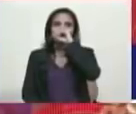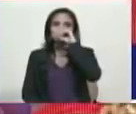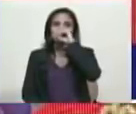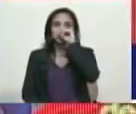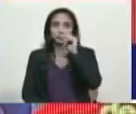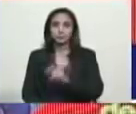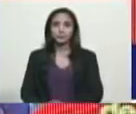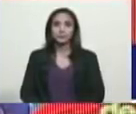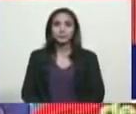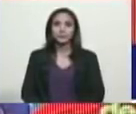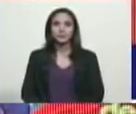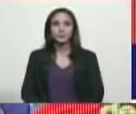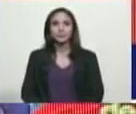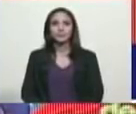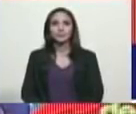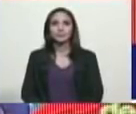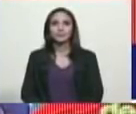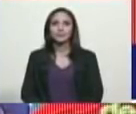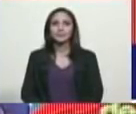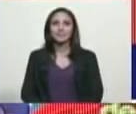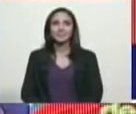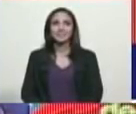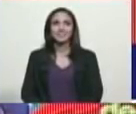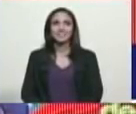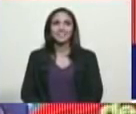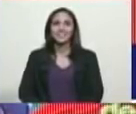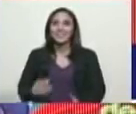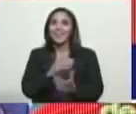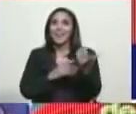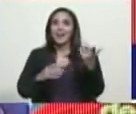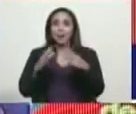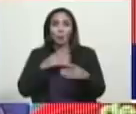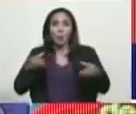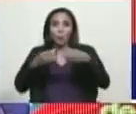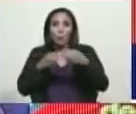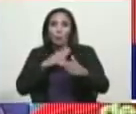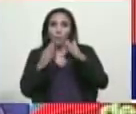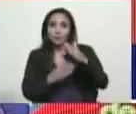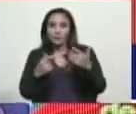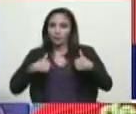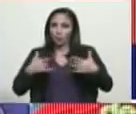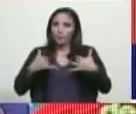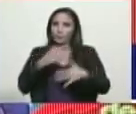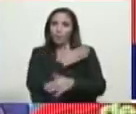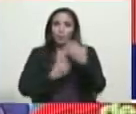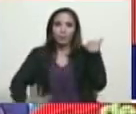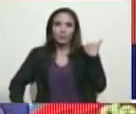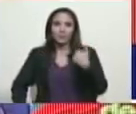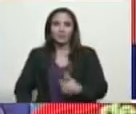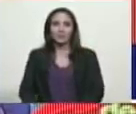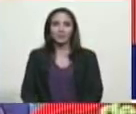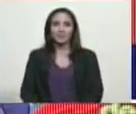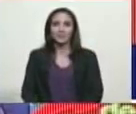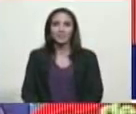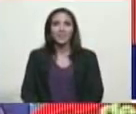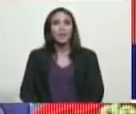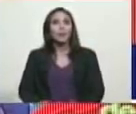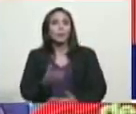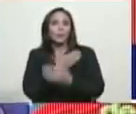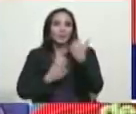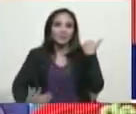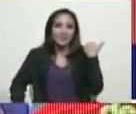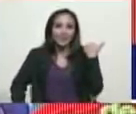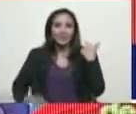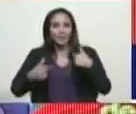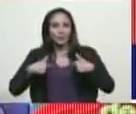compatriota colombiano, que te entrego tu título de bachiller. Yo mismo como presidente, dentro de 5 años, te estaré